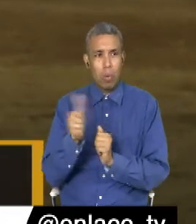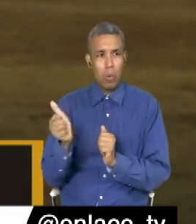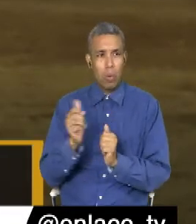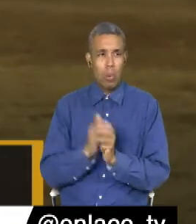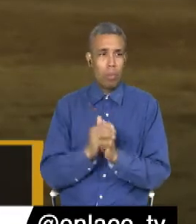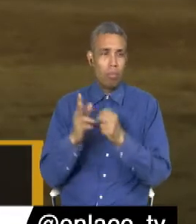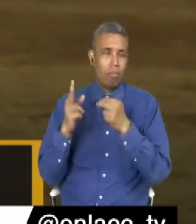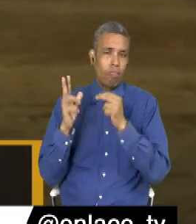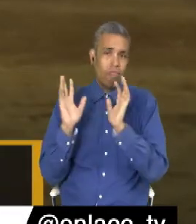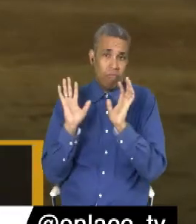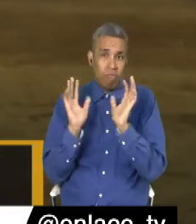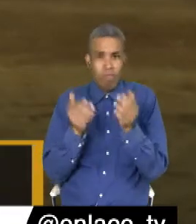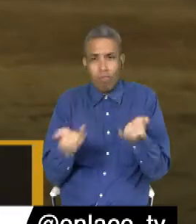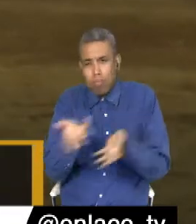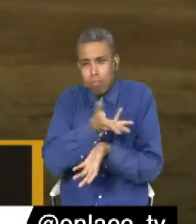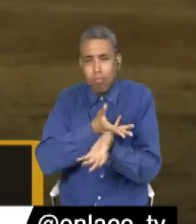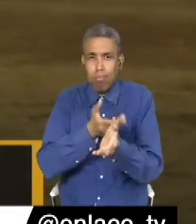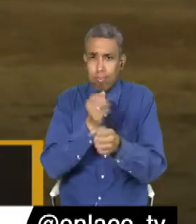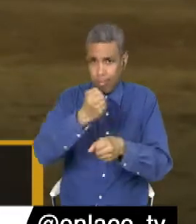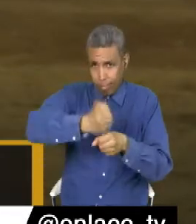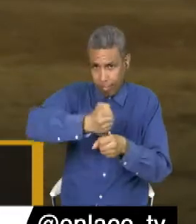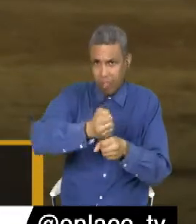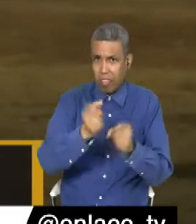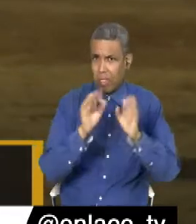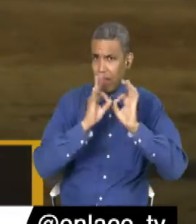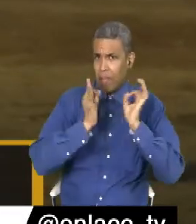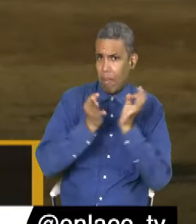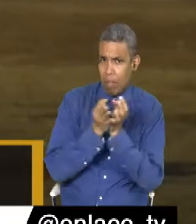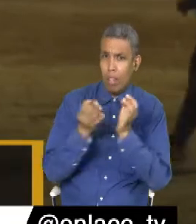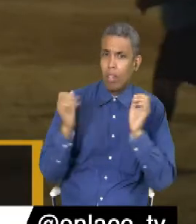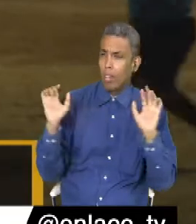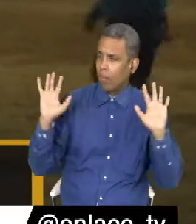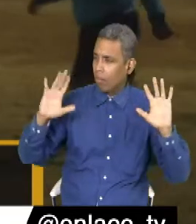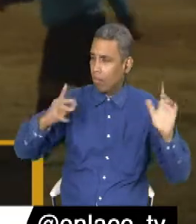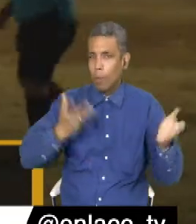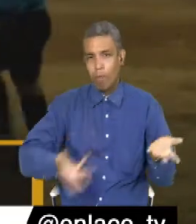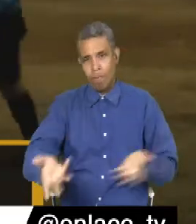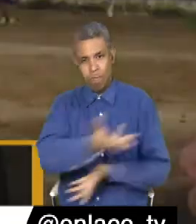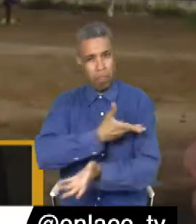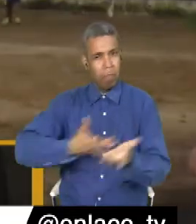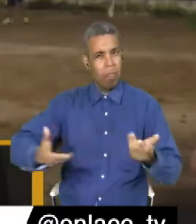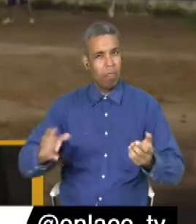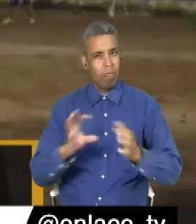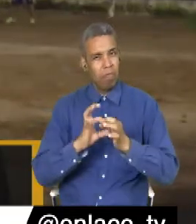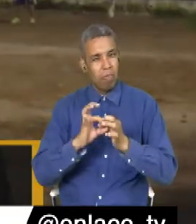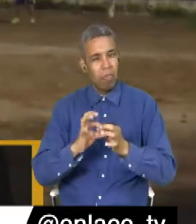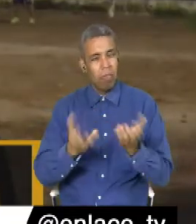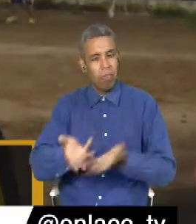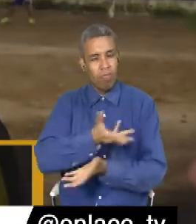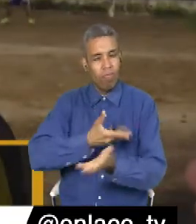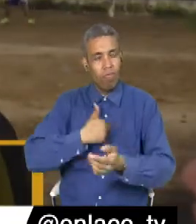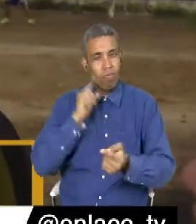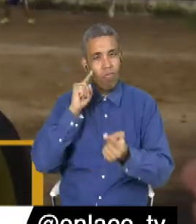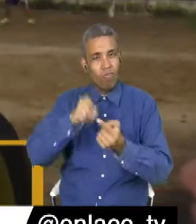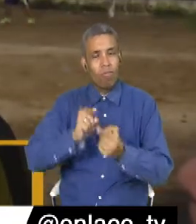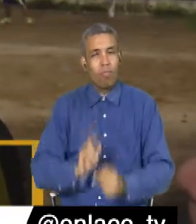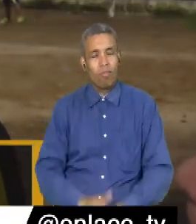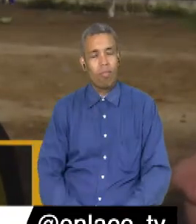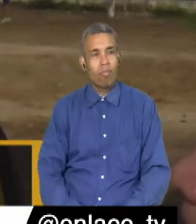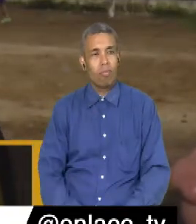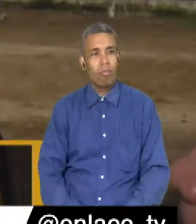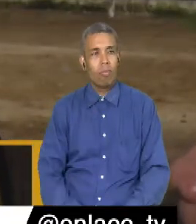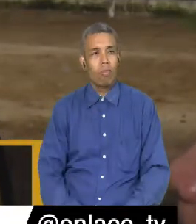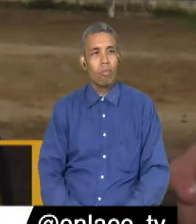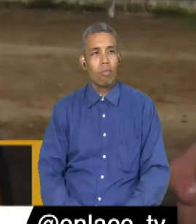hace uno con los compañeros de trabajo y obviamente con la familia que viene a deleitar un poquitico el entretenimiento de nosotros. Son dos